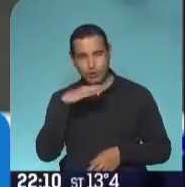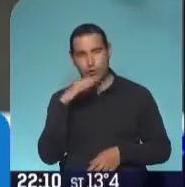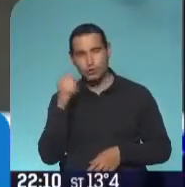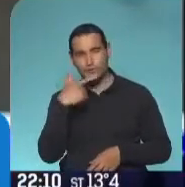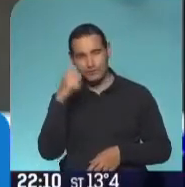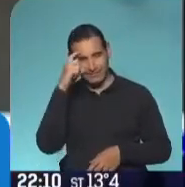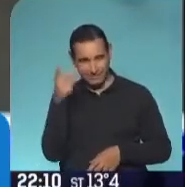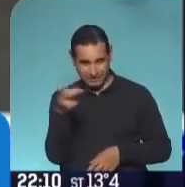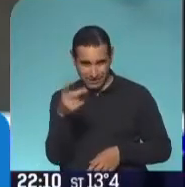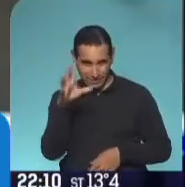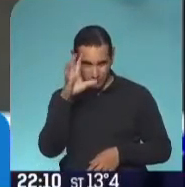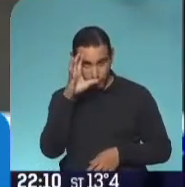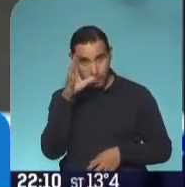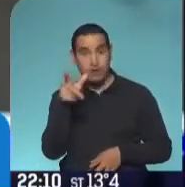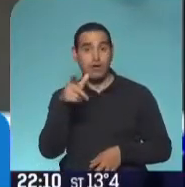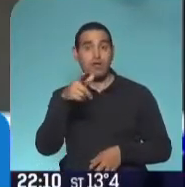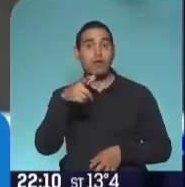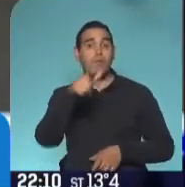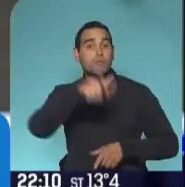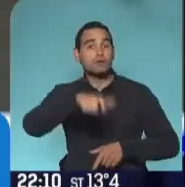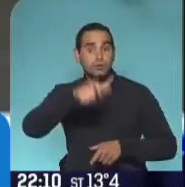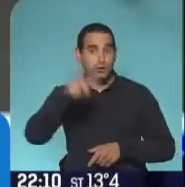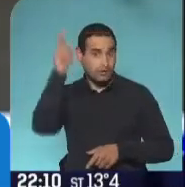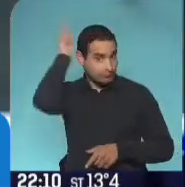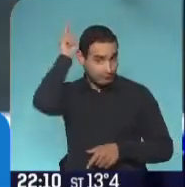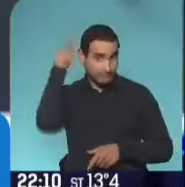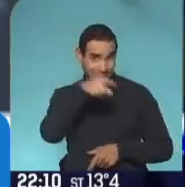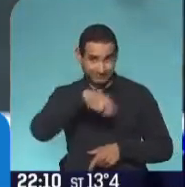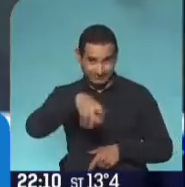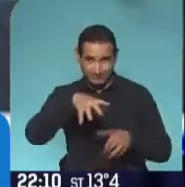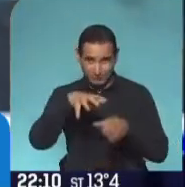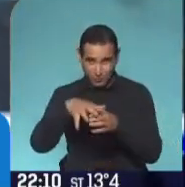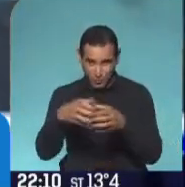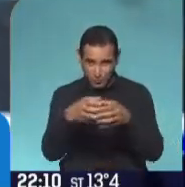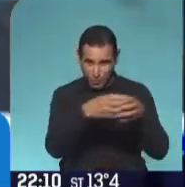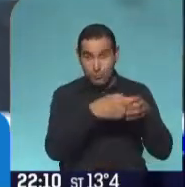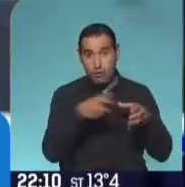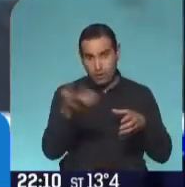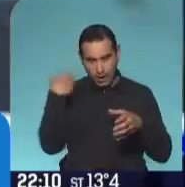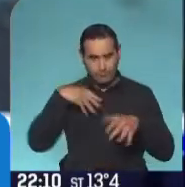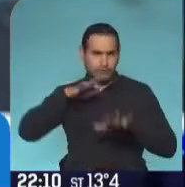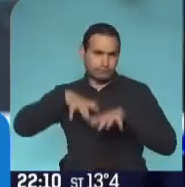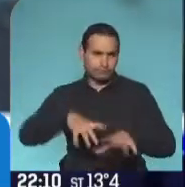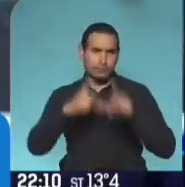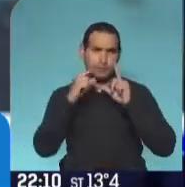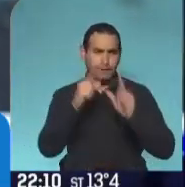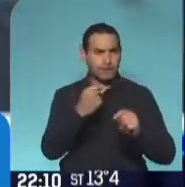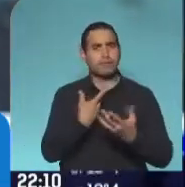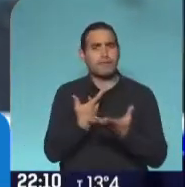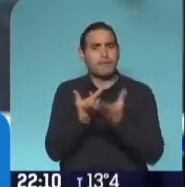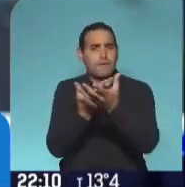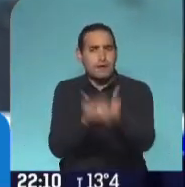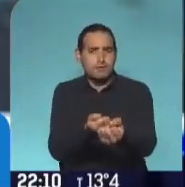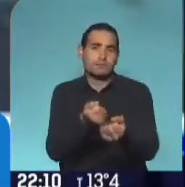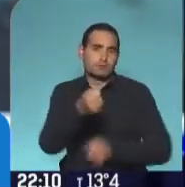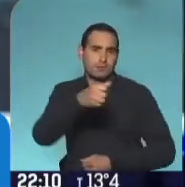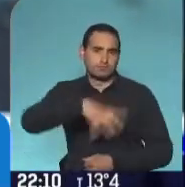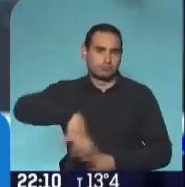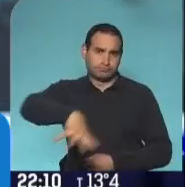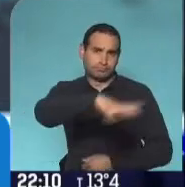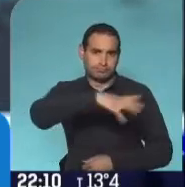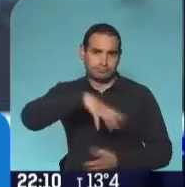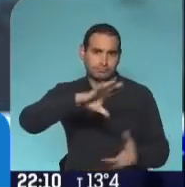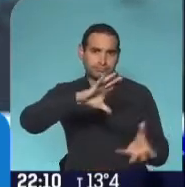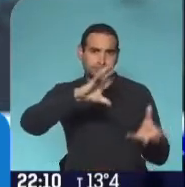muchas de esta población indígena fue la que encabezó las distintas luchas por la defensa y la protección del medio ambiente